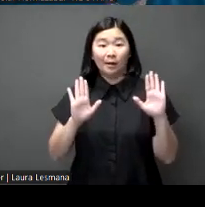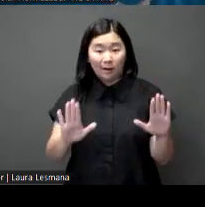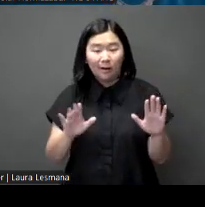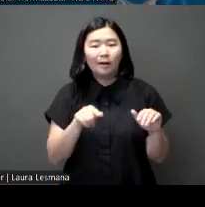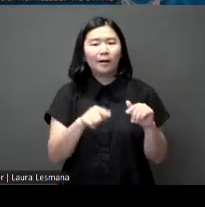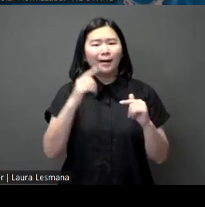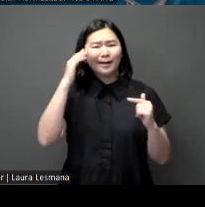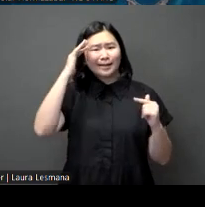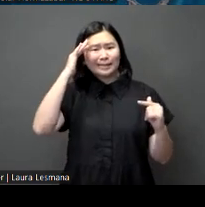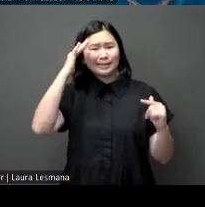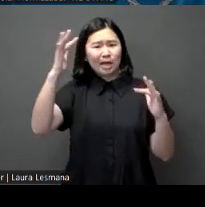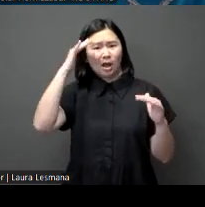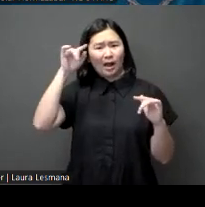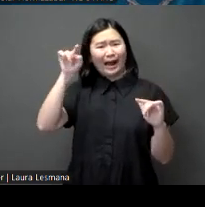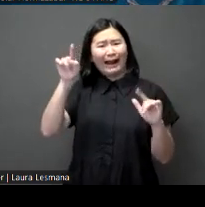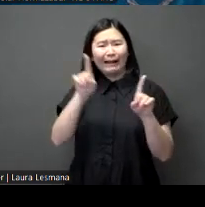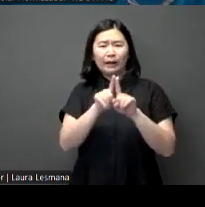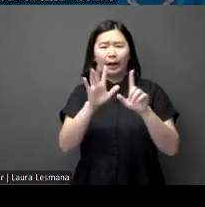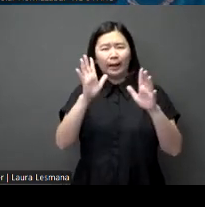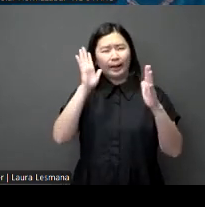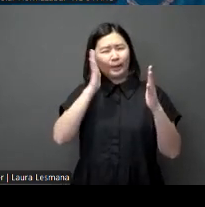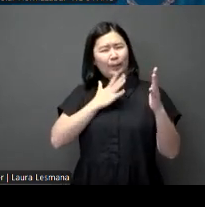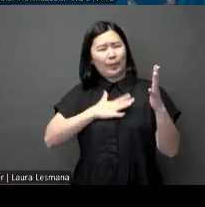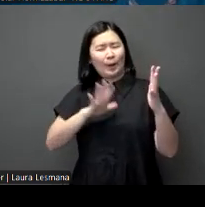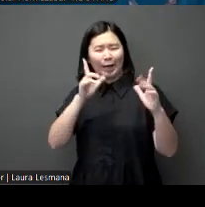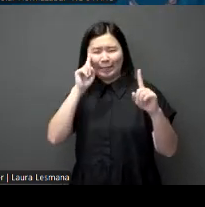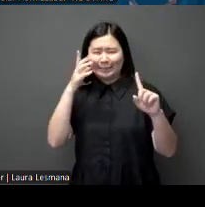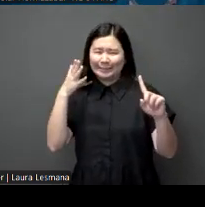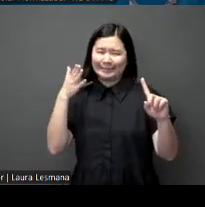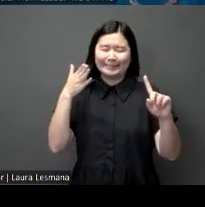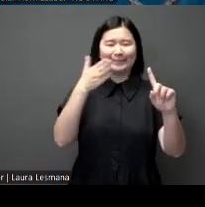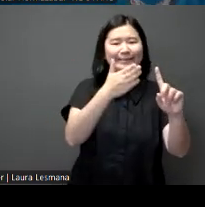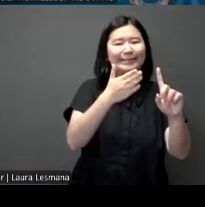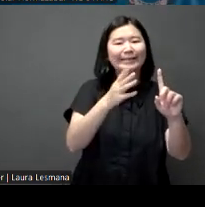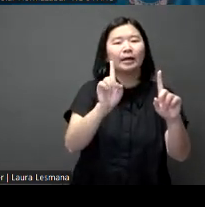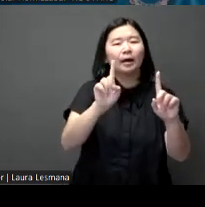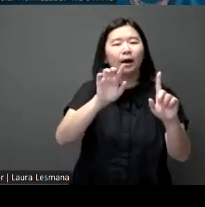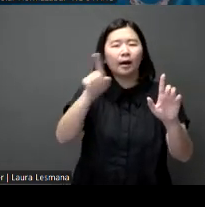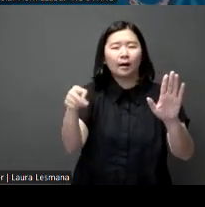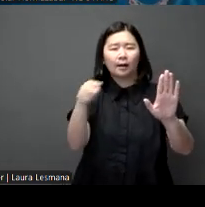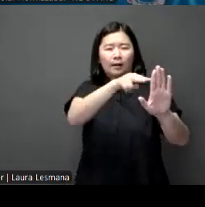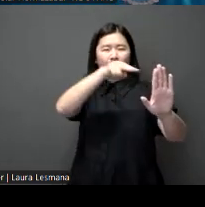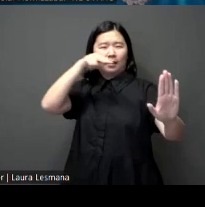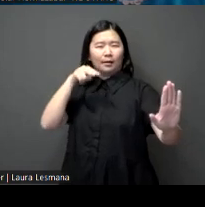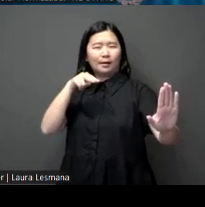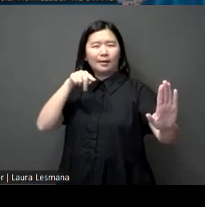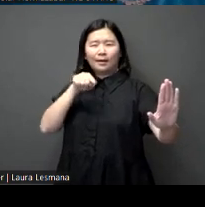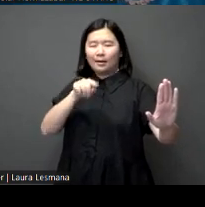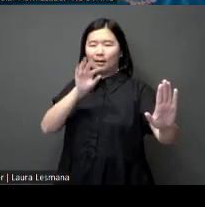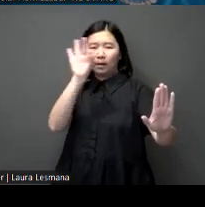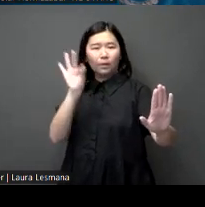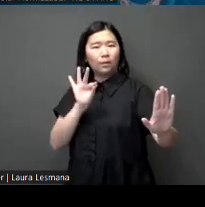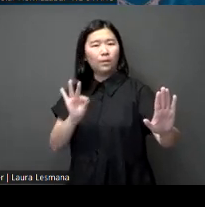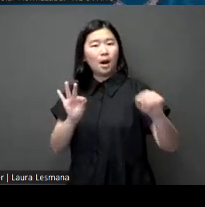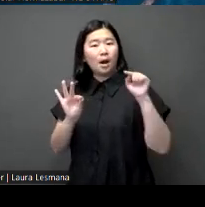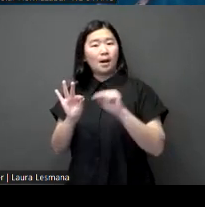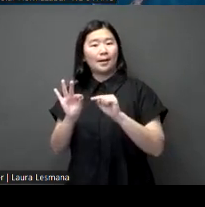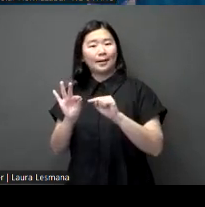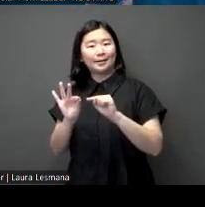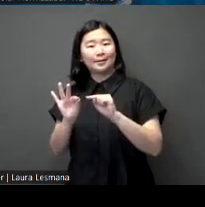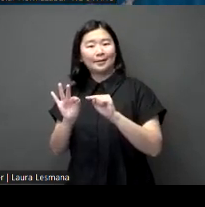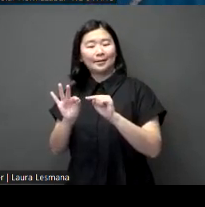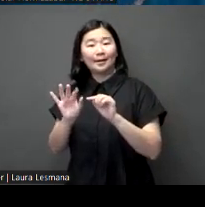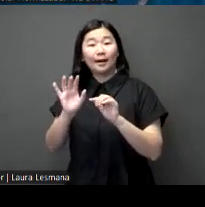grupos sociales o población que queda fuera del programa, a pesar que pueda estar definida, ¿cierto?, como